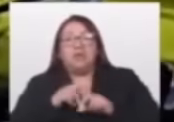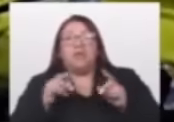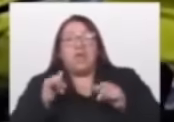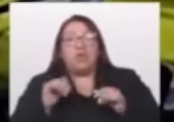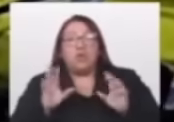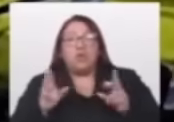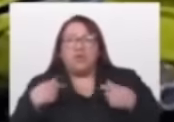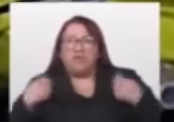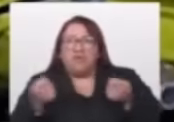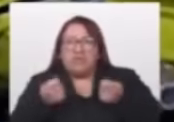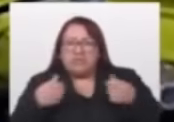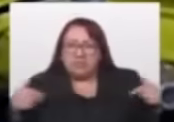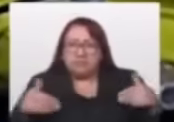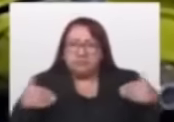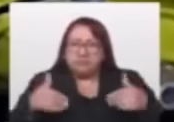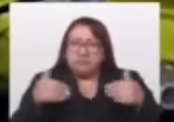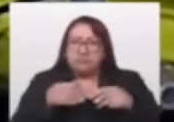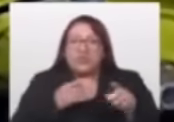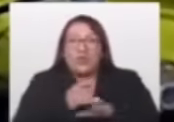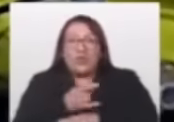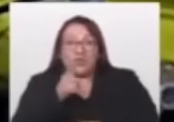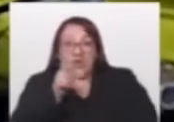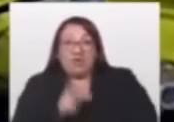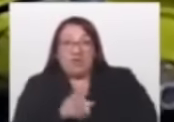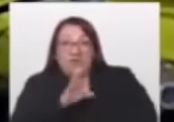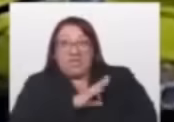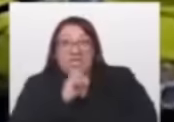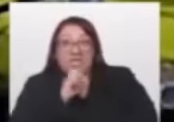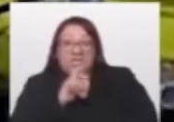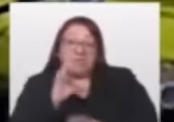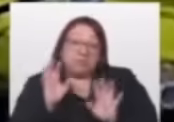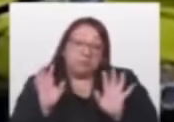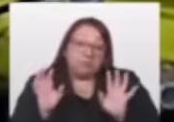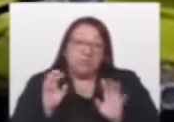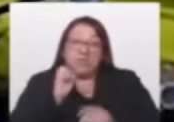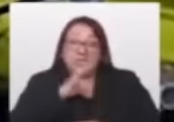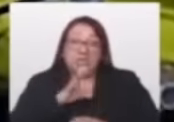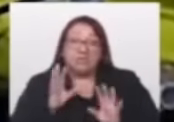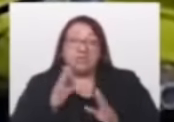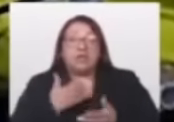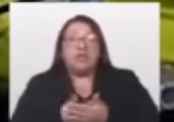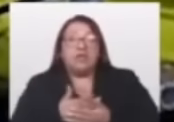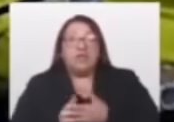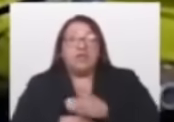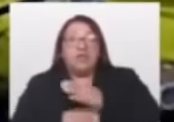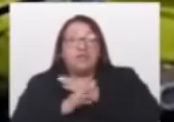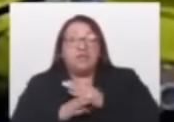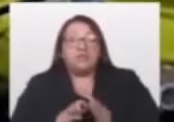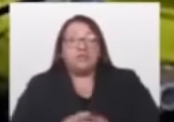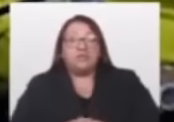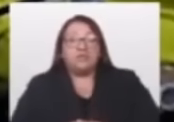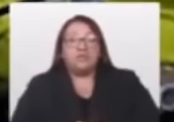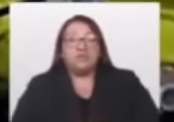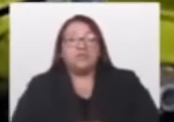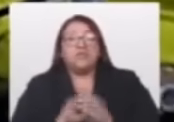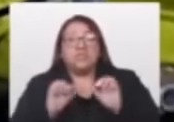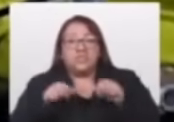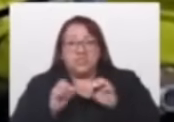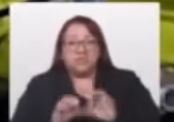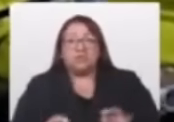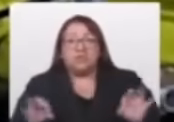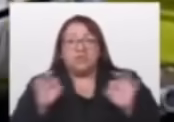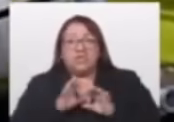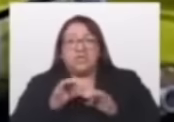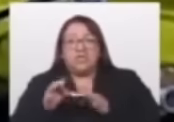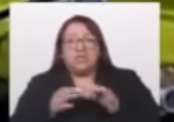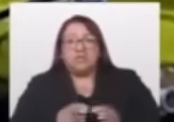complot contra la Fiscalía y contra el Congreso. Eso ha tratado de esgrimir la defensa. Y en realidad aquí sí es importante que